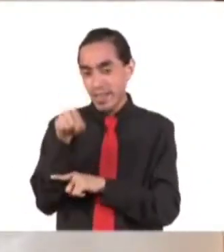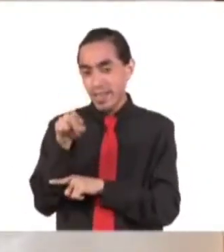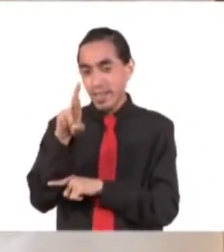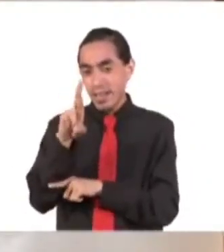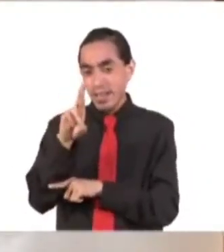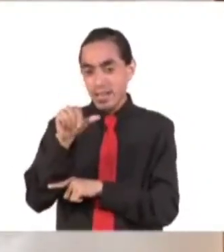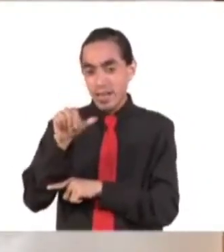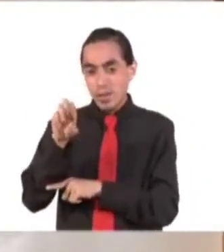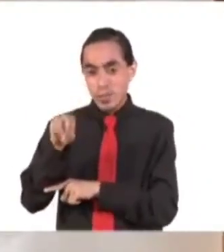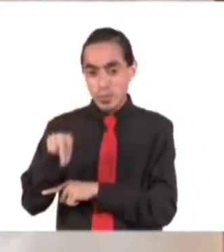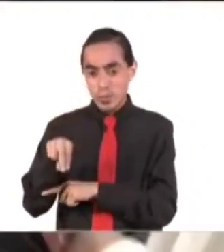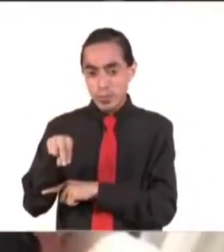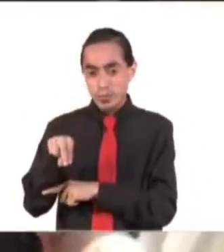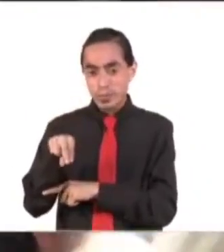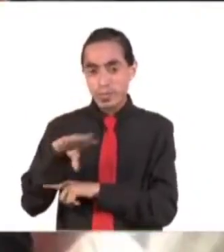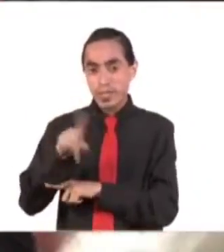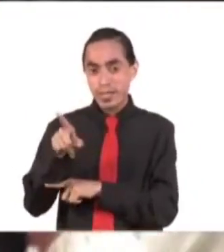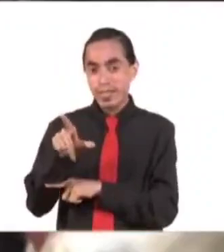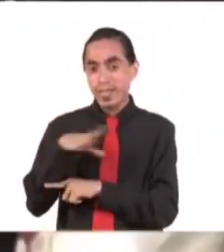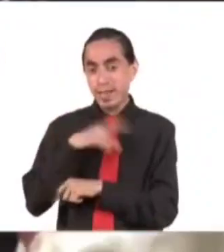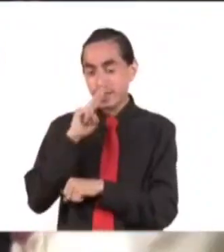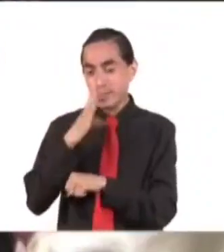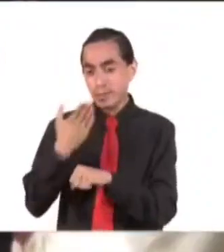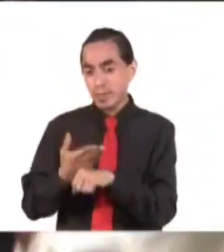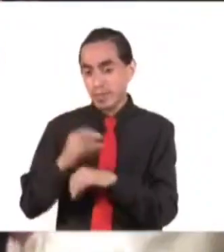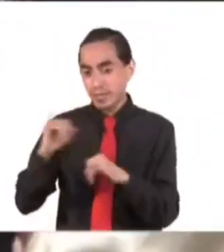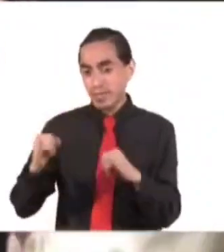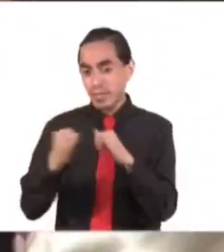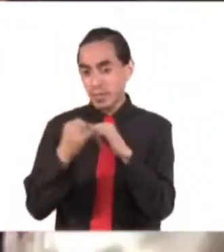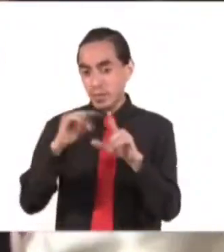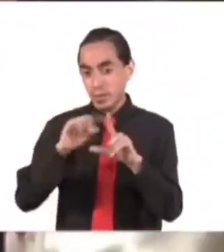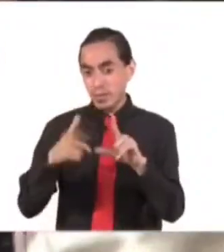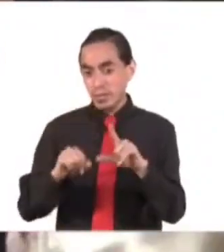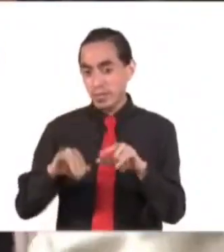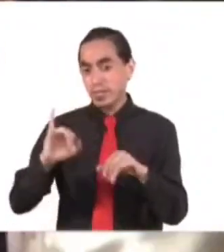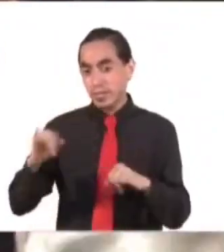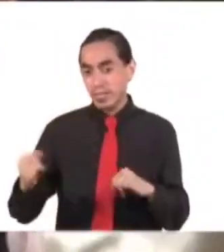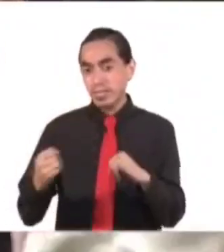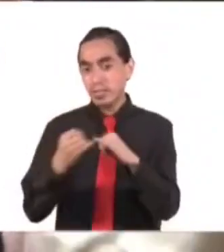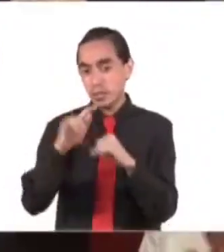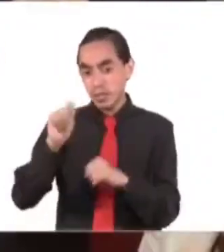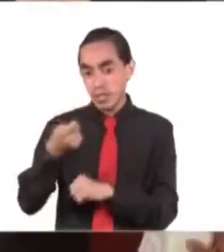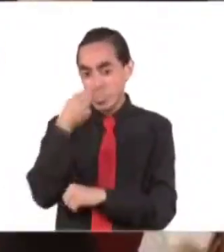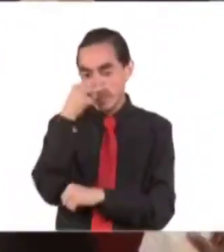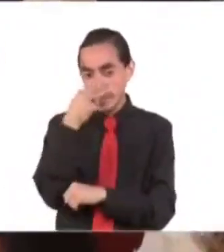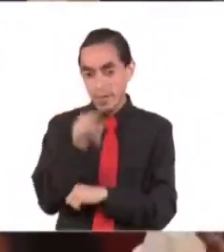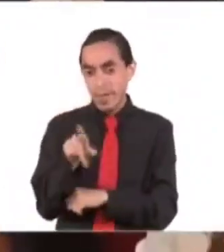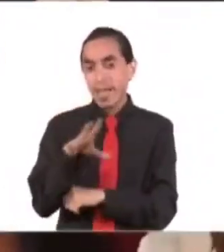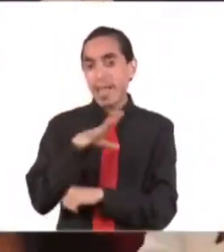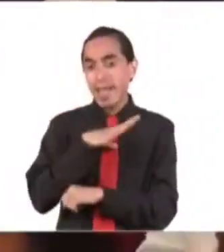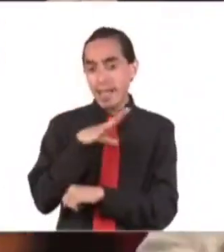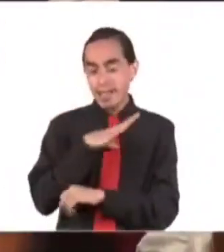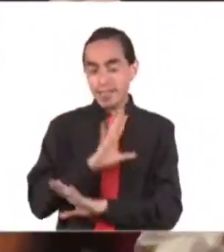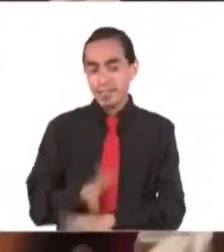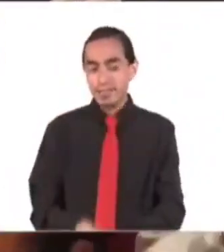hoy del Instituto Nacional, Instituto Tecnológico de México, que trae su